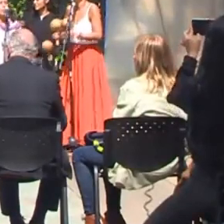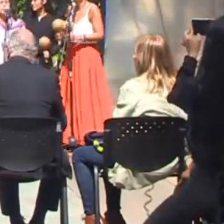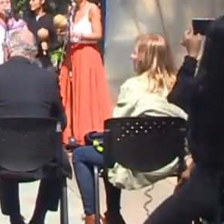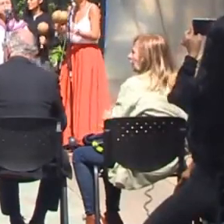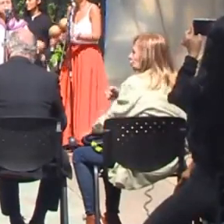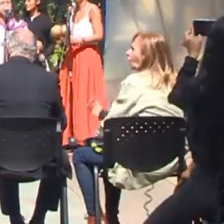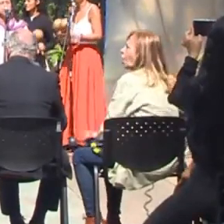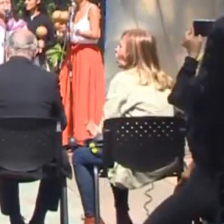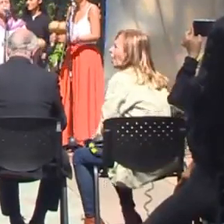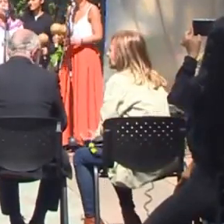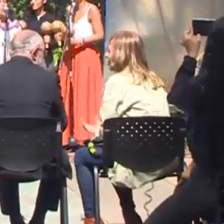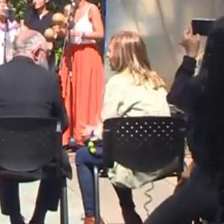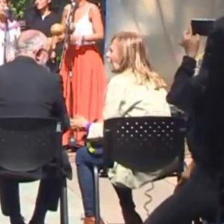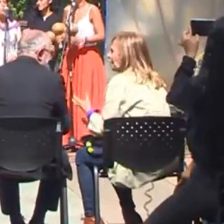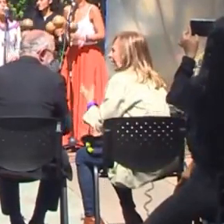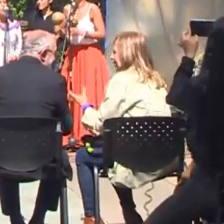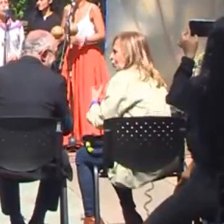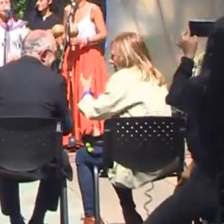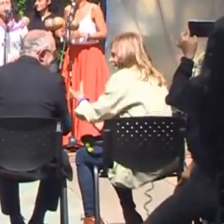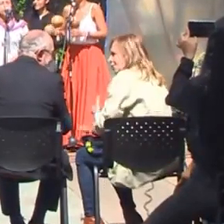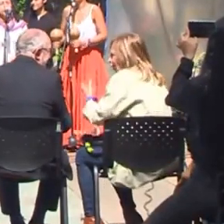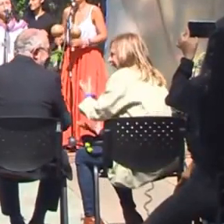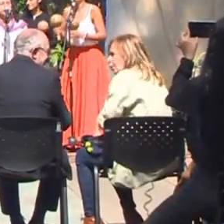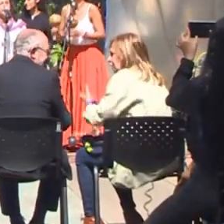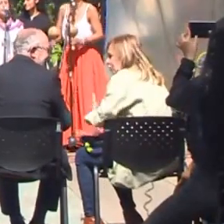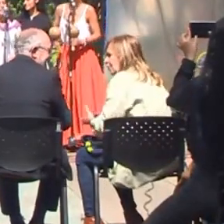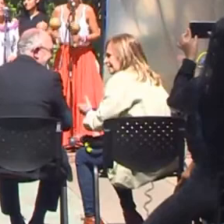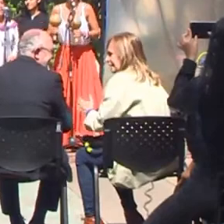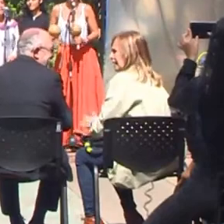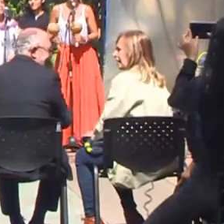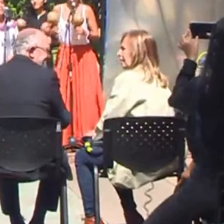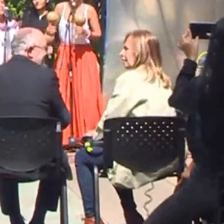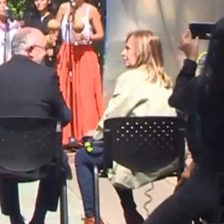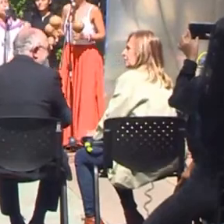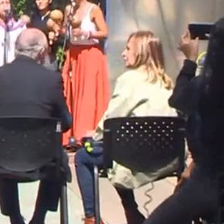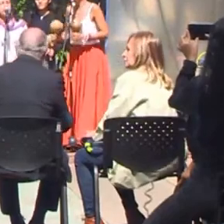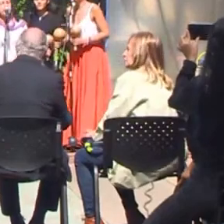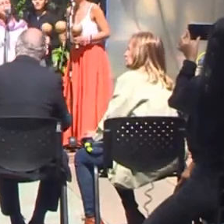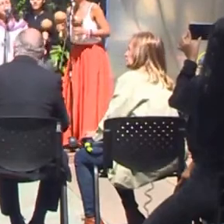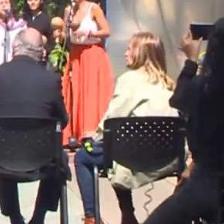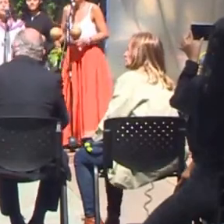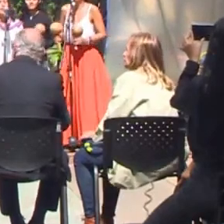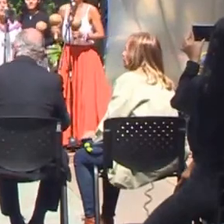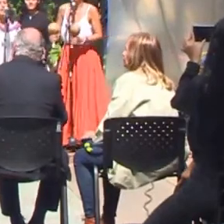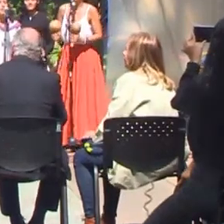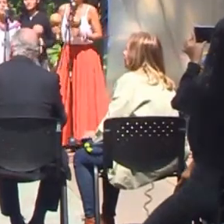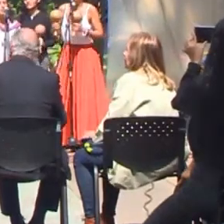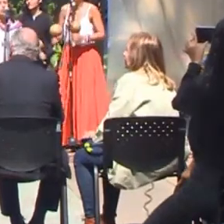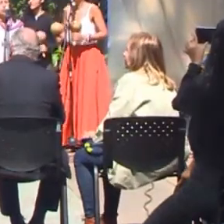Me robaste el sueño cuando me dormí. Me pasó mi amante.